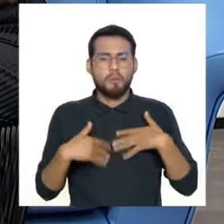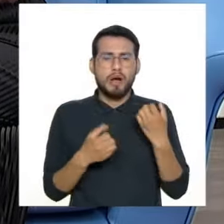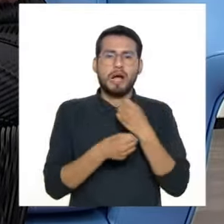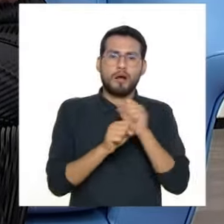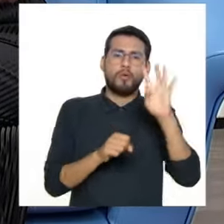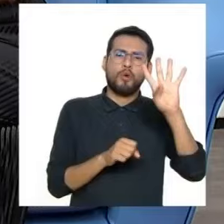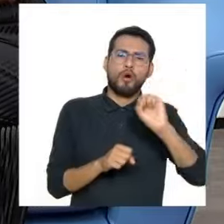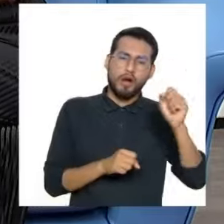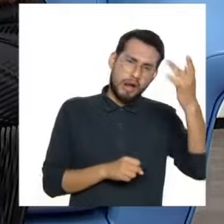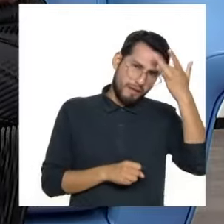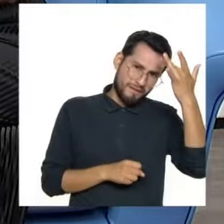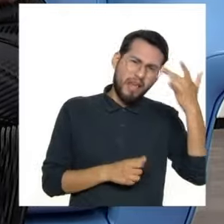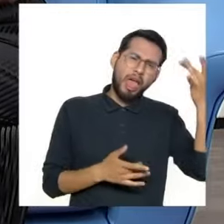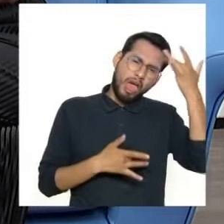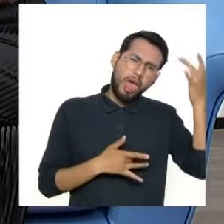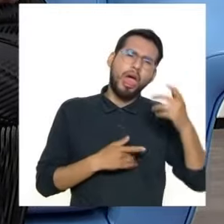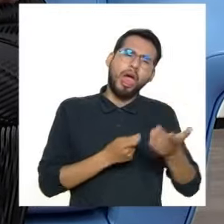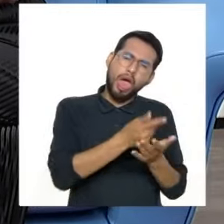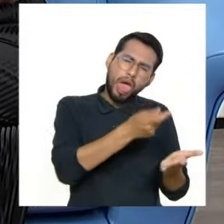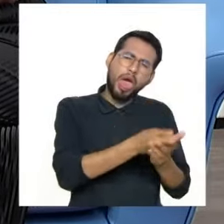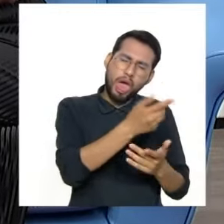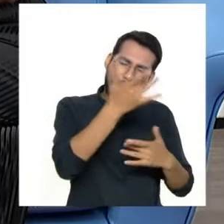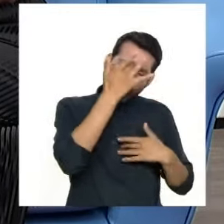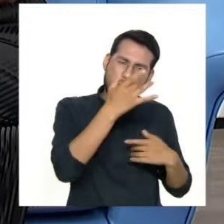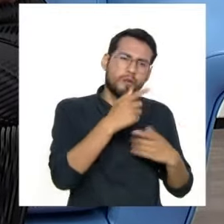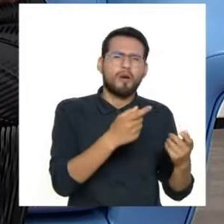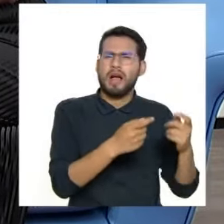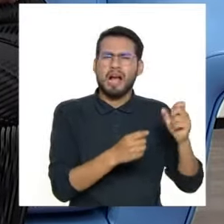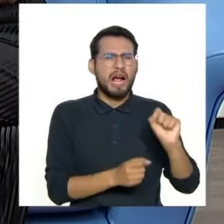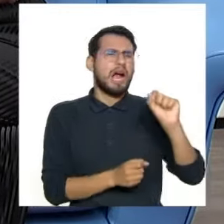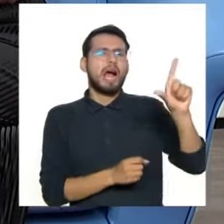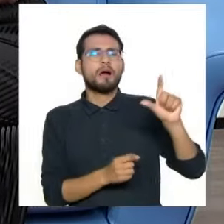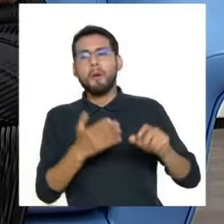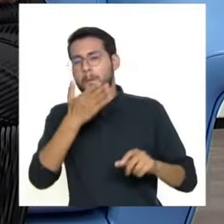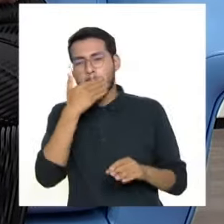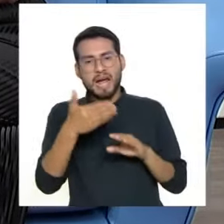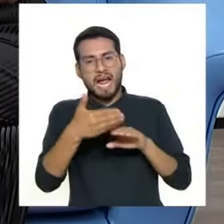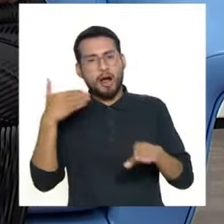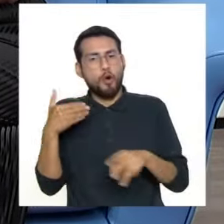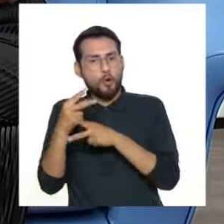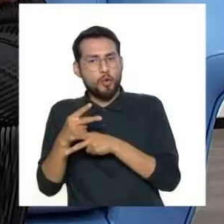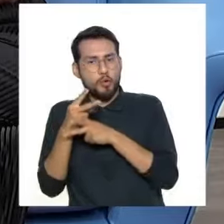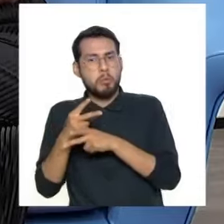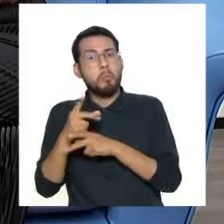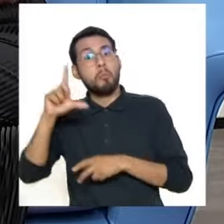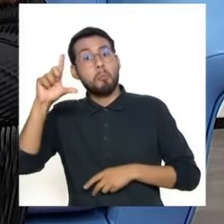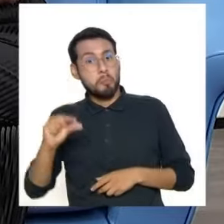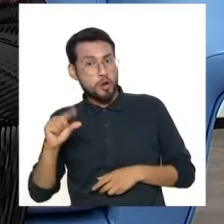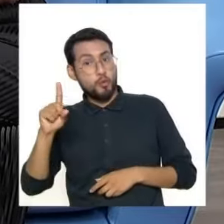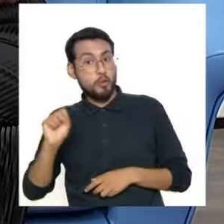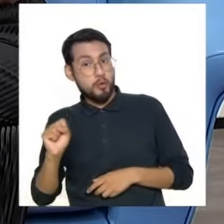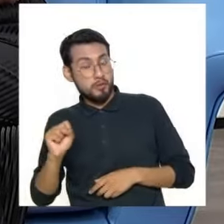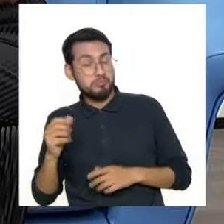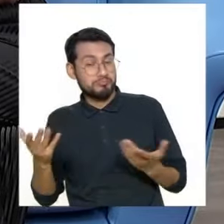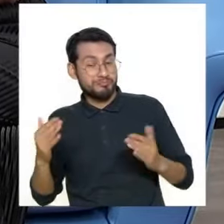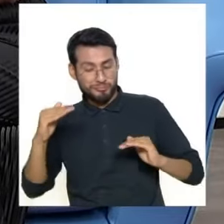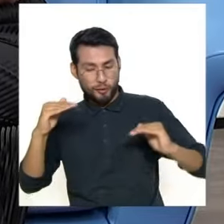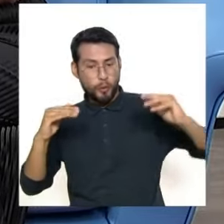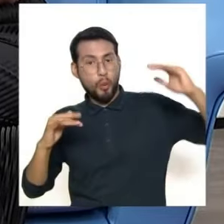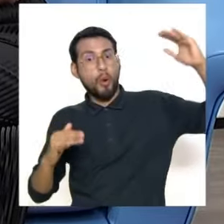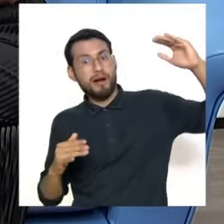soles en enfermedad o sea es muy rentable tener este concepto de la medicina preventiva sobre todo cuando hablamos de factores de riesgo de cosas que